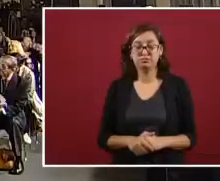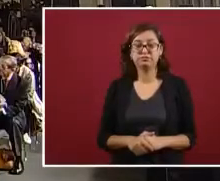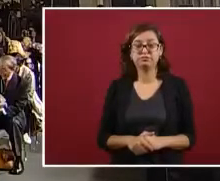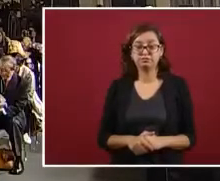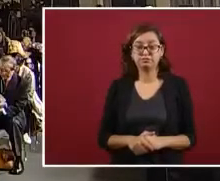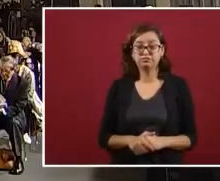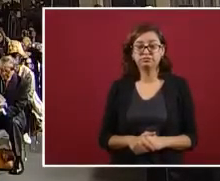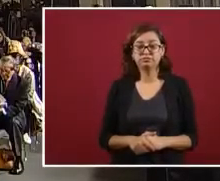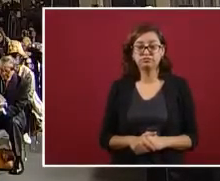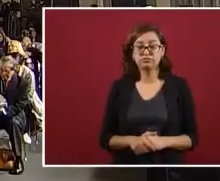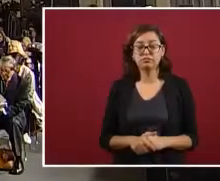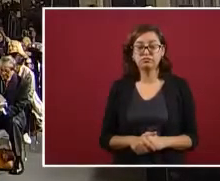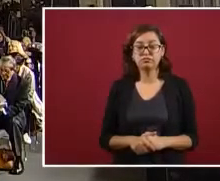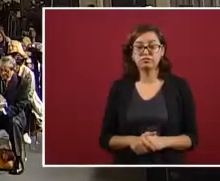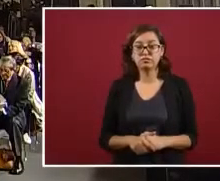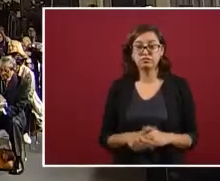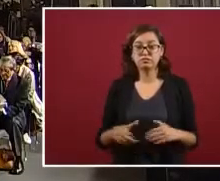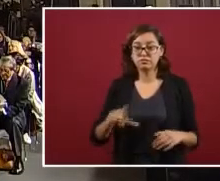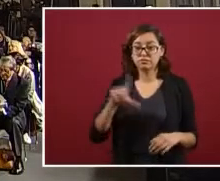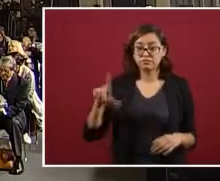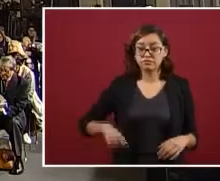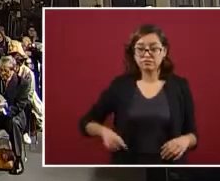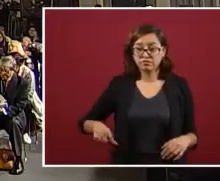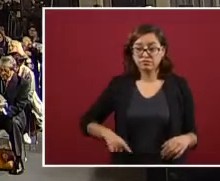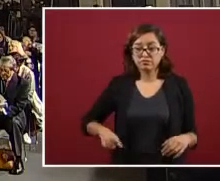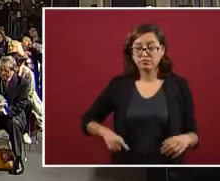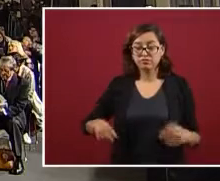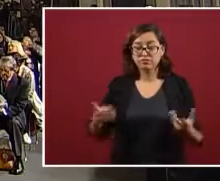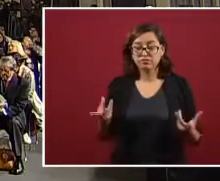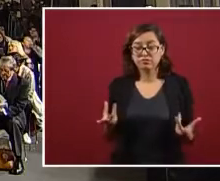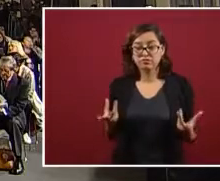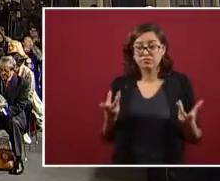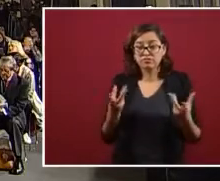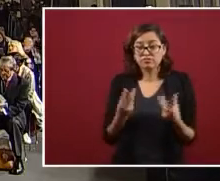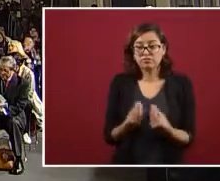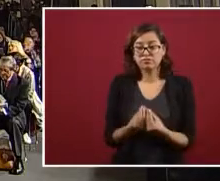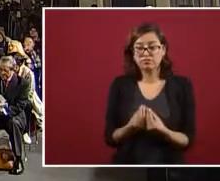van del gobierno.